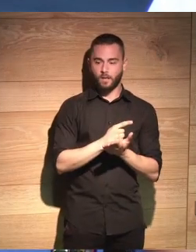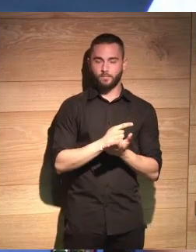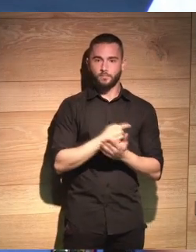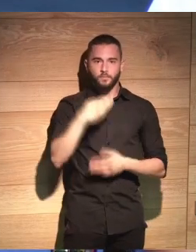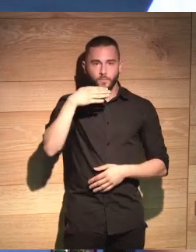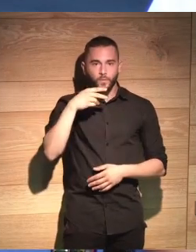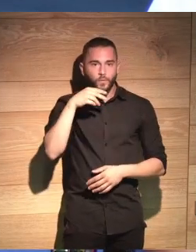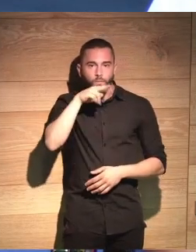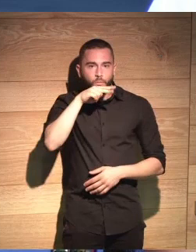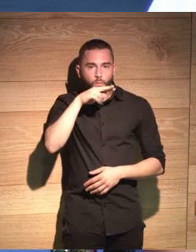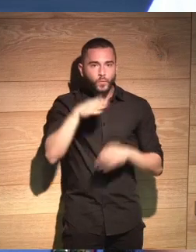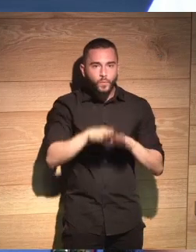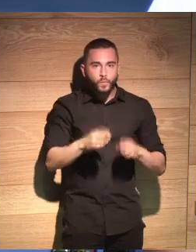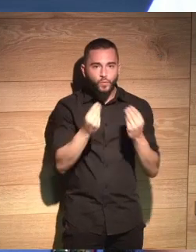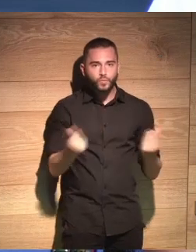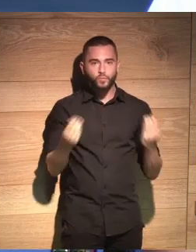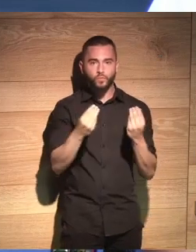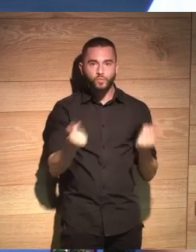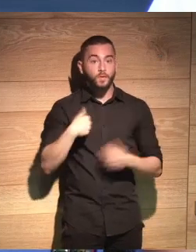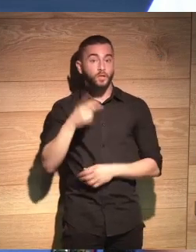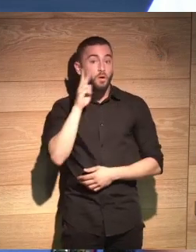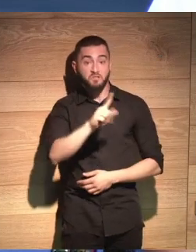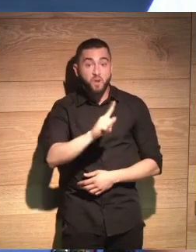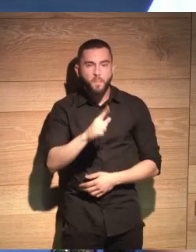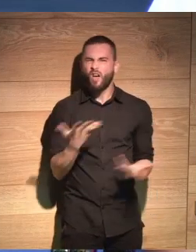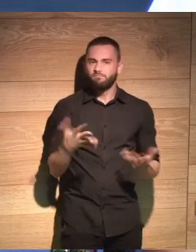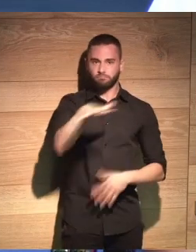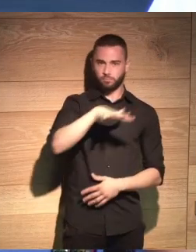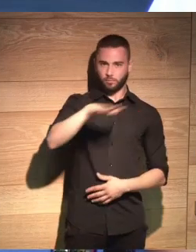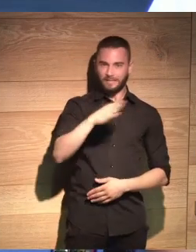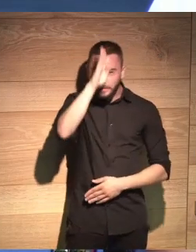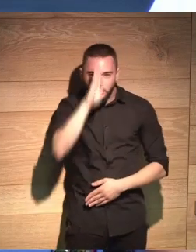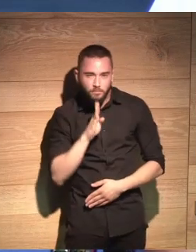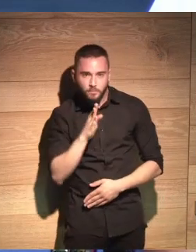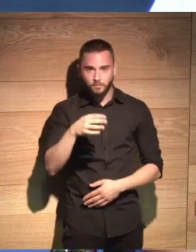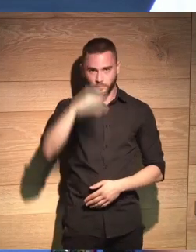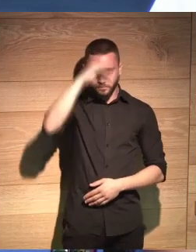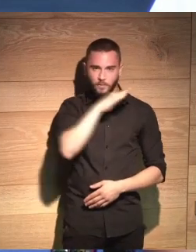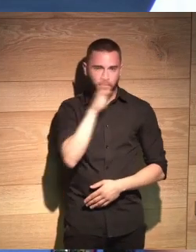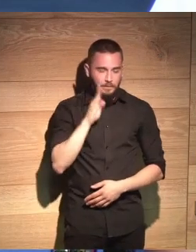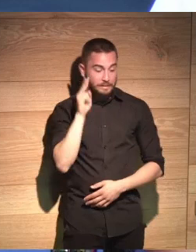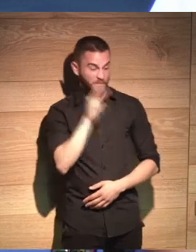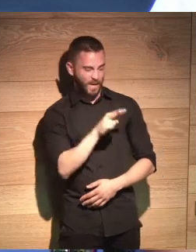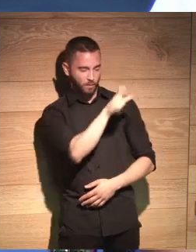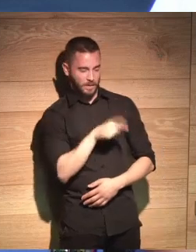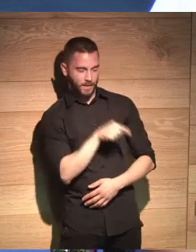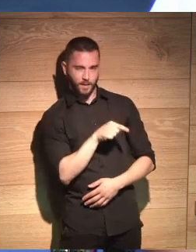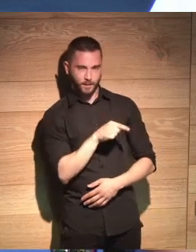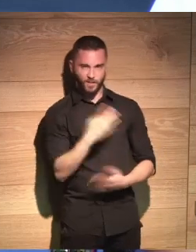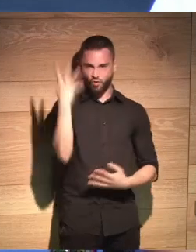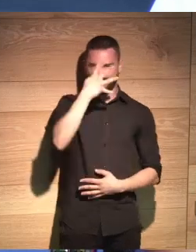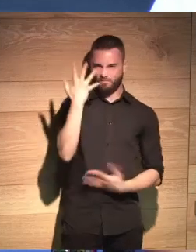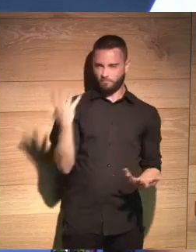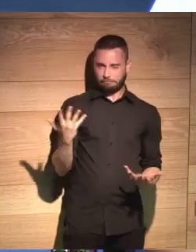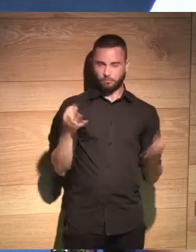susurro, no los veo. ¿Dónde están? ¿Se están escondiendo? Papá y mamá te miraron algo confundidos y luego me